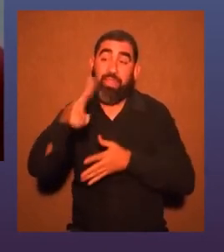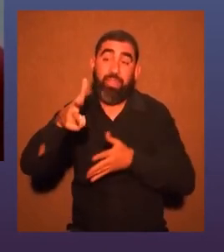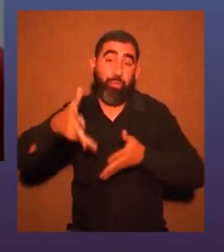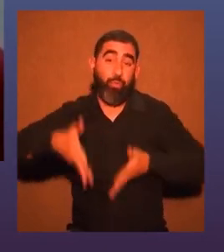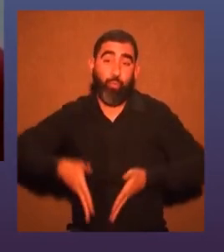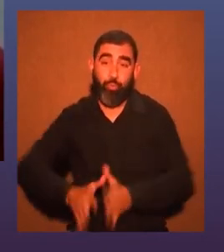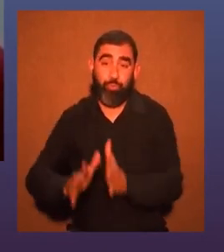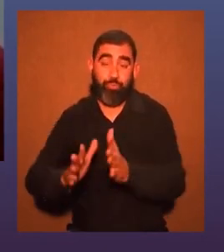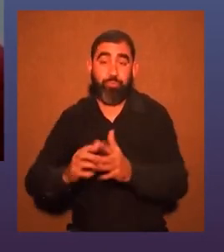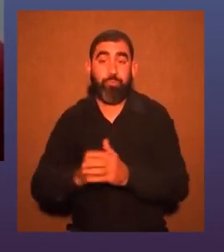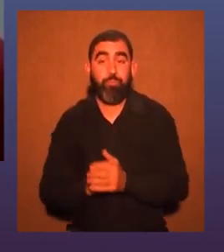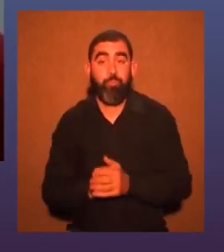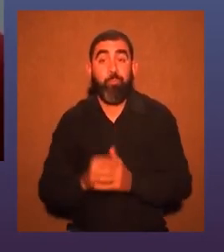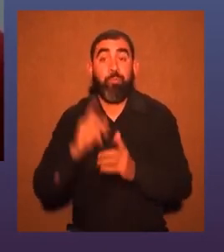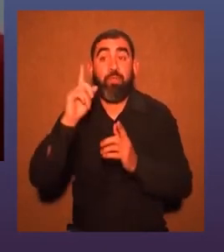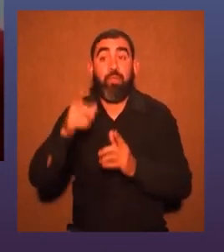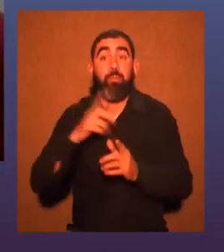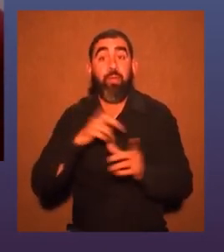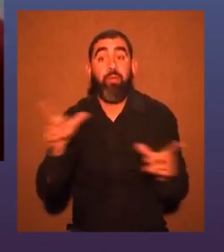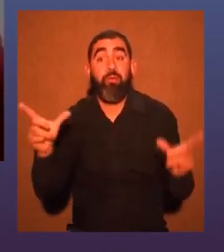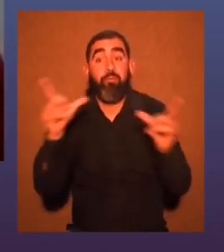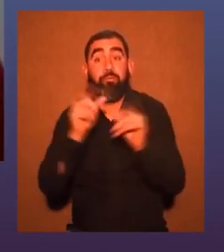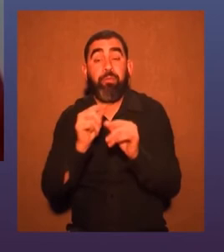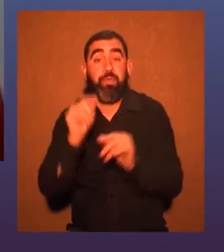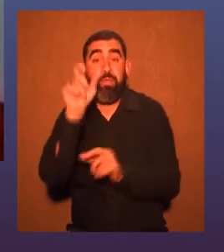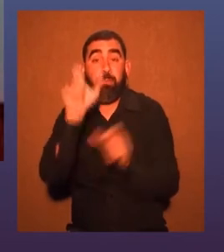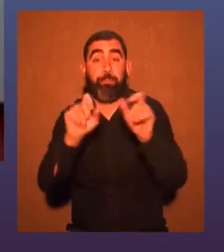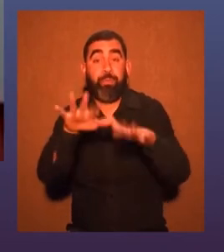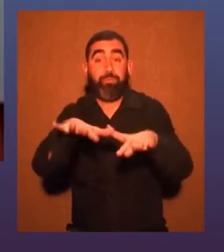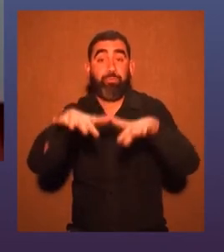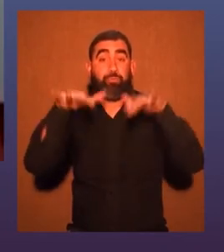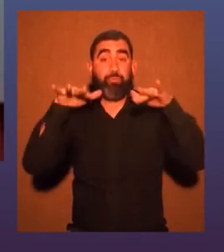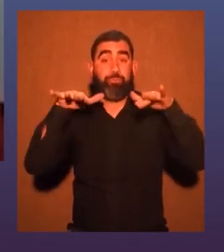No, y además la obra la cierra el público, entonces sí, es sí, el momento